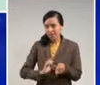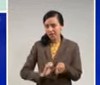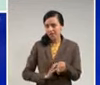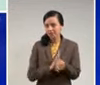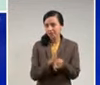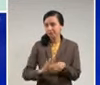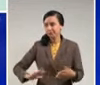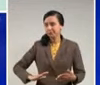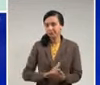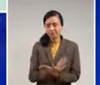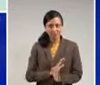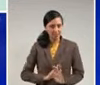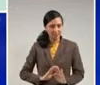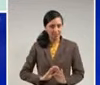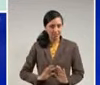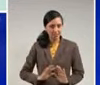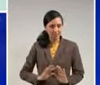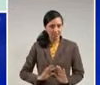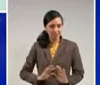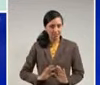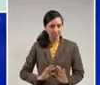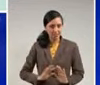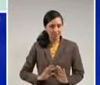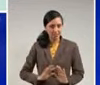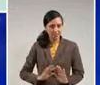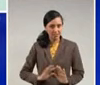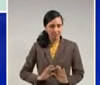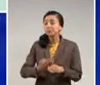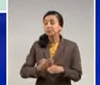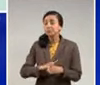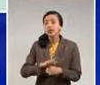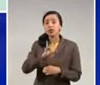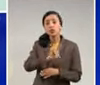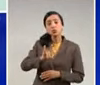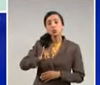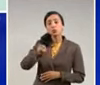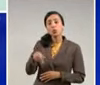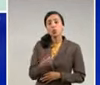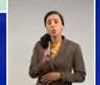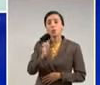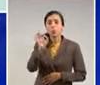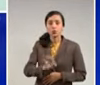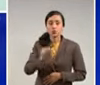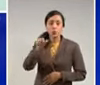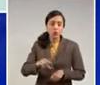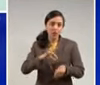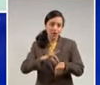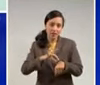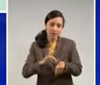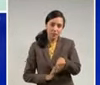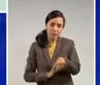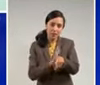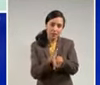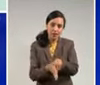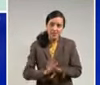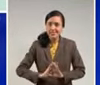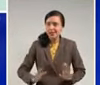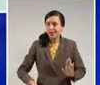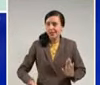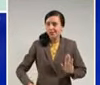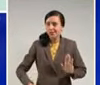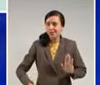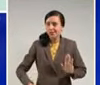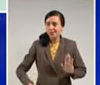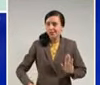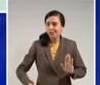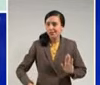Estamos hablando del 99,1%, de todas las personas que se han diagnosticado